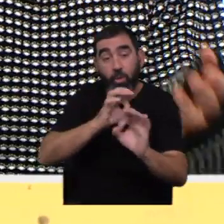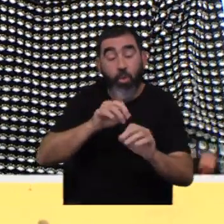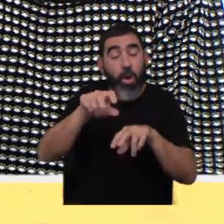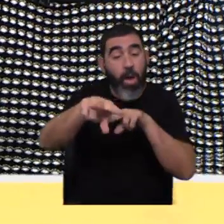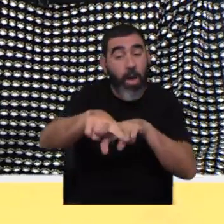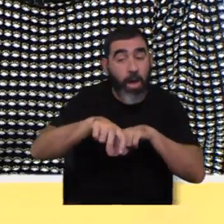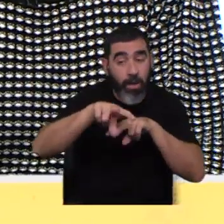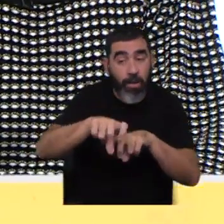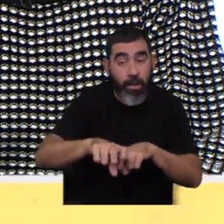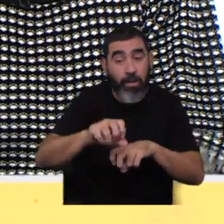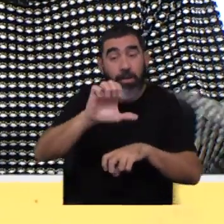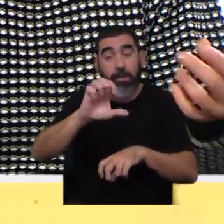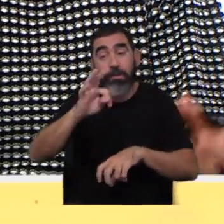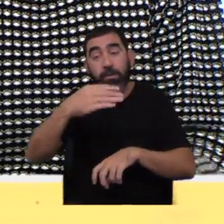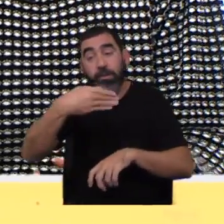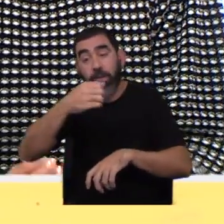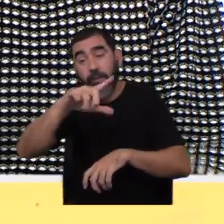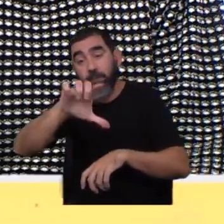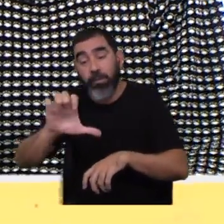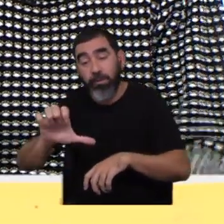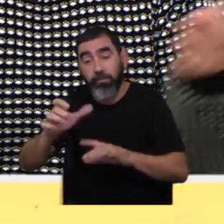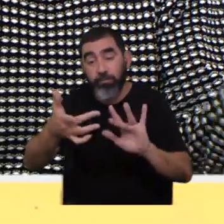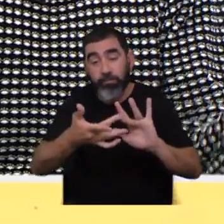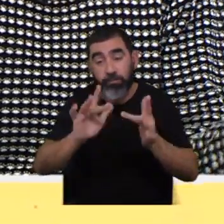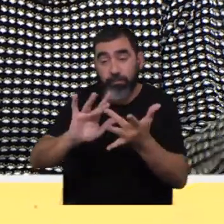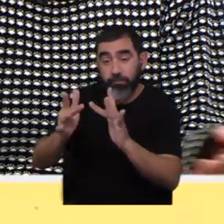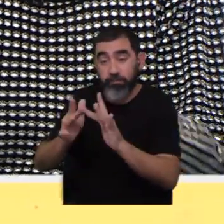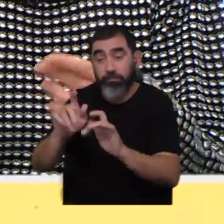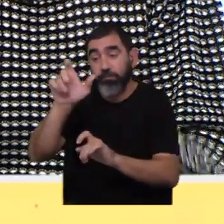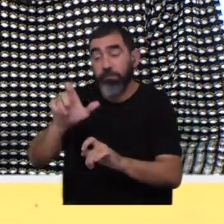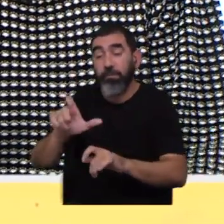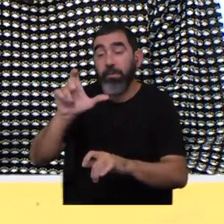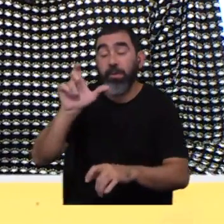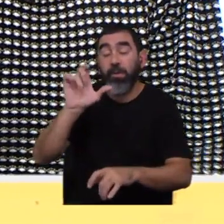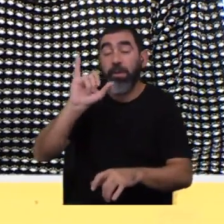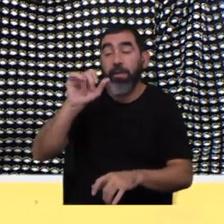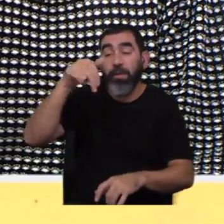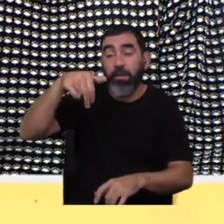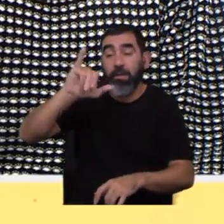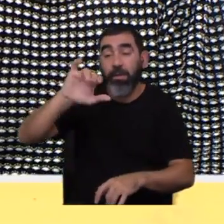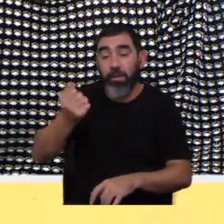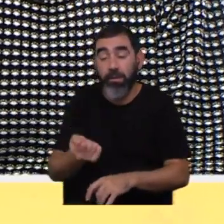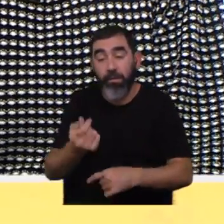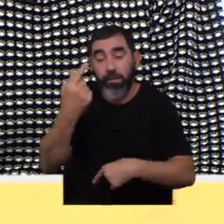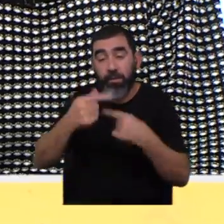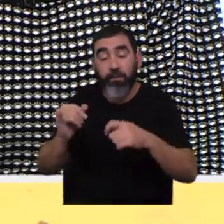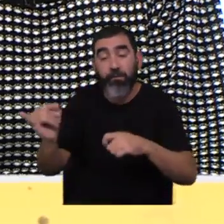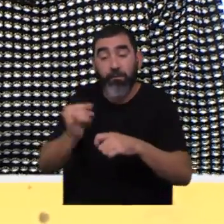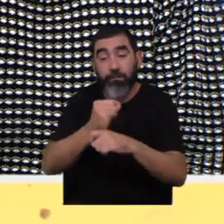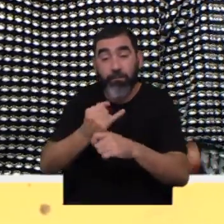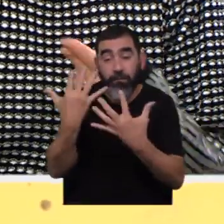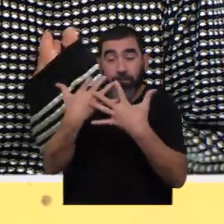agraria, gente de Clemente Estable. Entonces se vinculan, bueno, con gente de línea, ¿no? Entonces se vinculan lo que son distintas